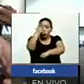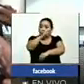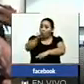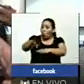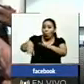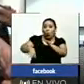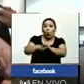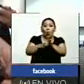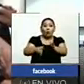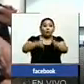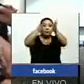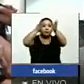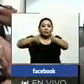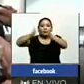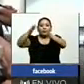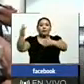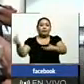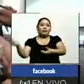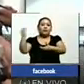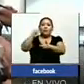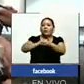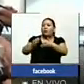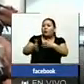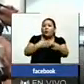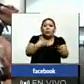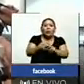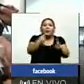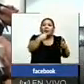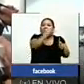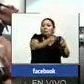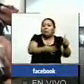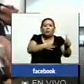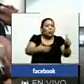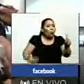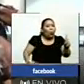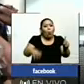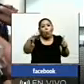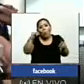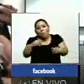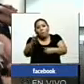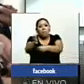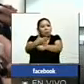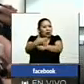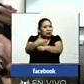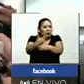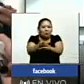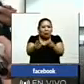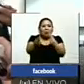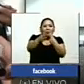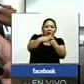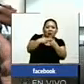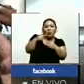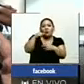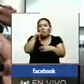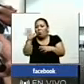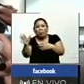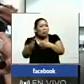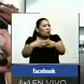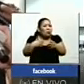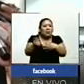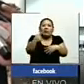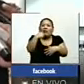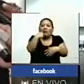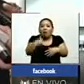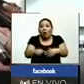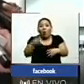fuerzas políticas debemos de sumarnos, no importa el presidente que esté de turno o el partido político que esté de turno. A la hora de asesinar a un joven o